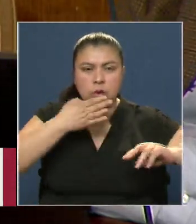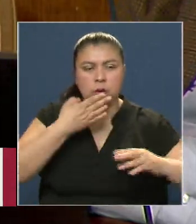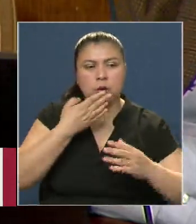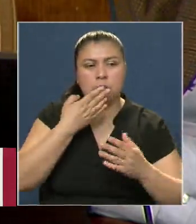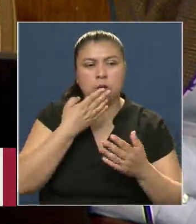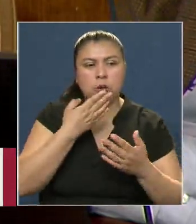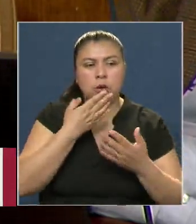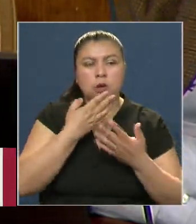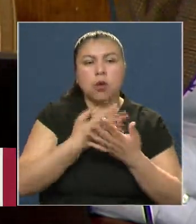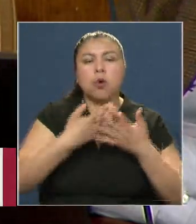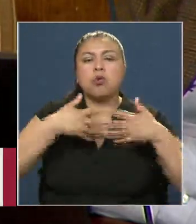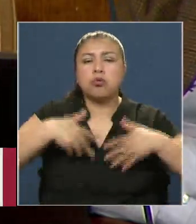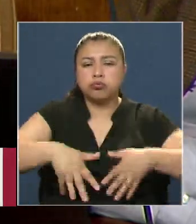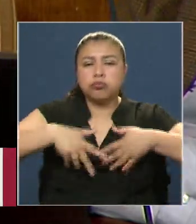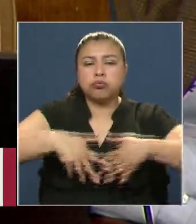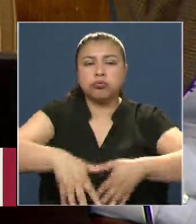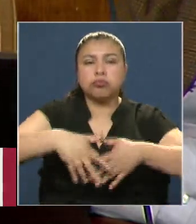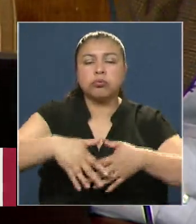las movilizaciones